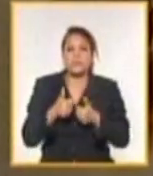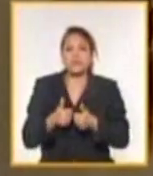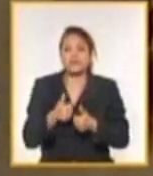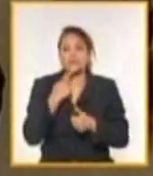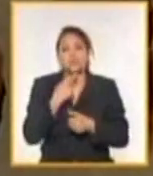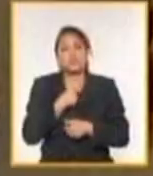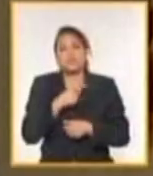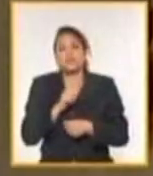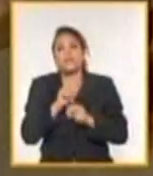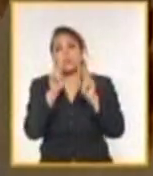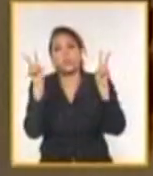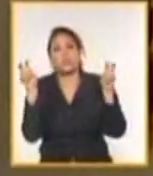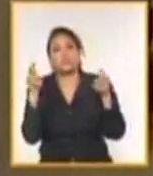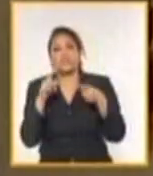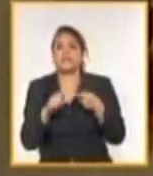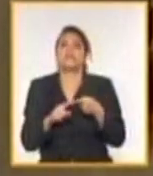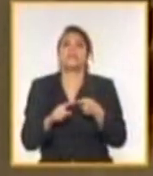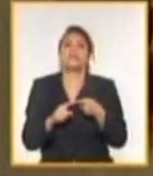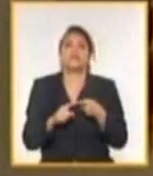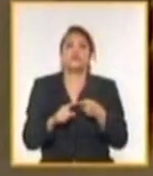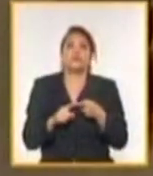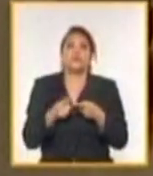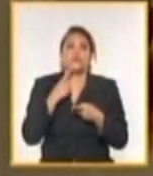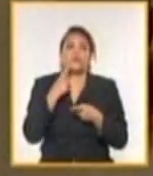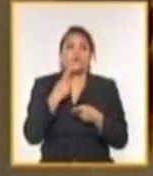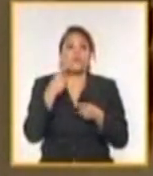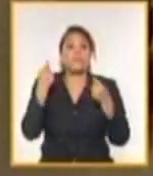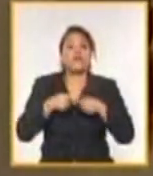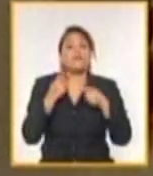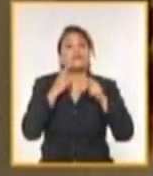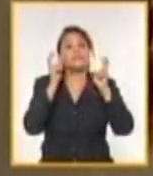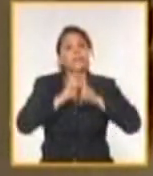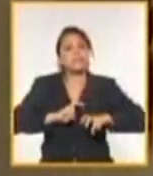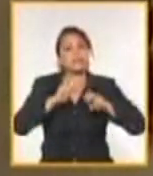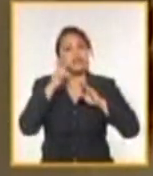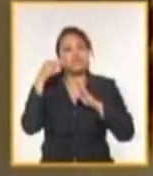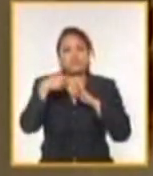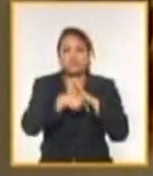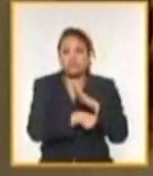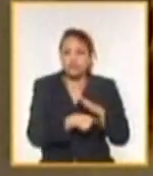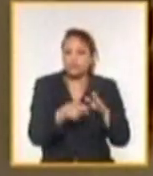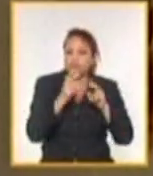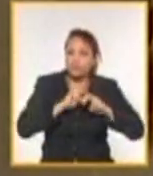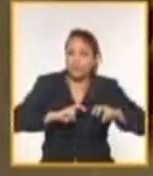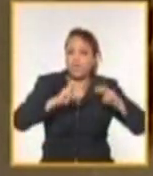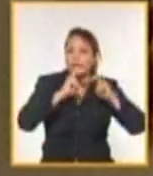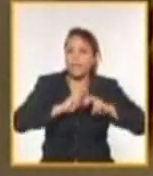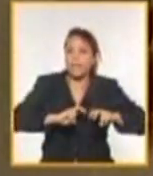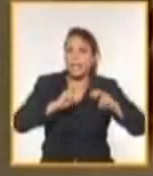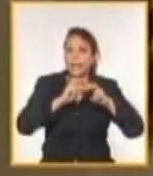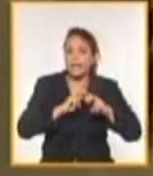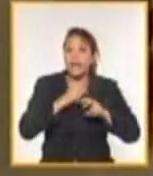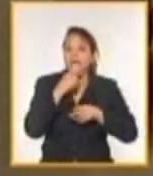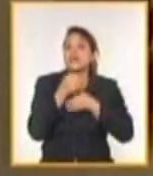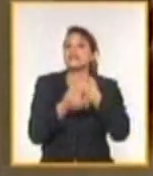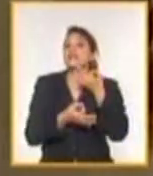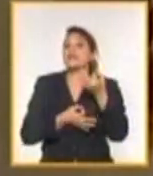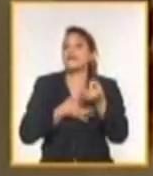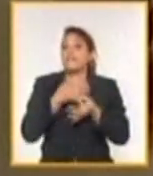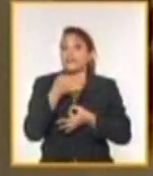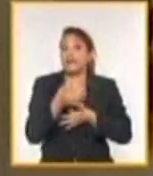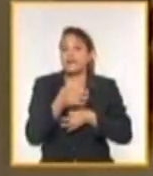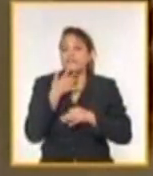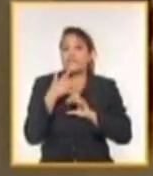consignas ni dogmas, hay que ir a buscar allí y hablar el